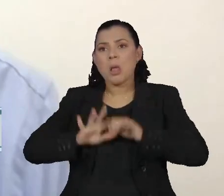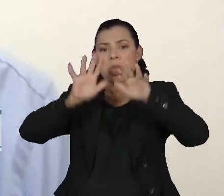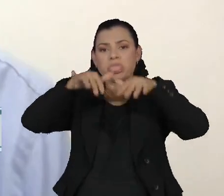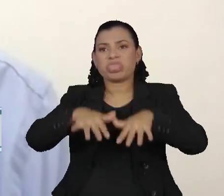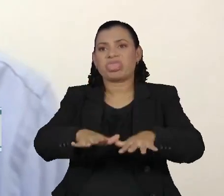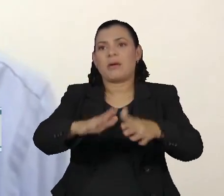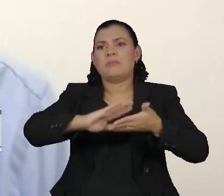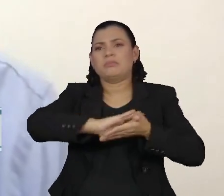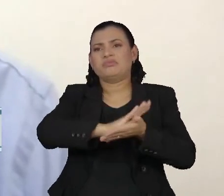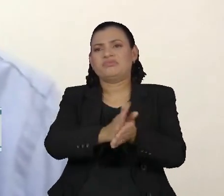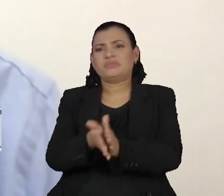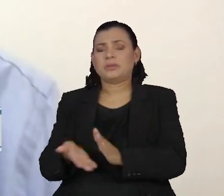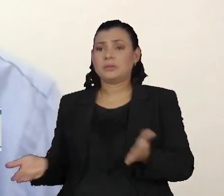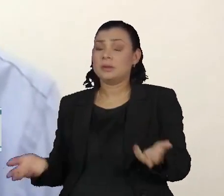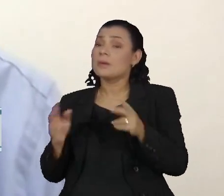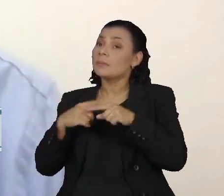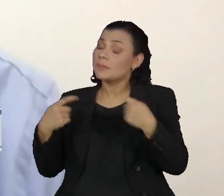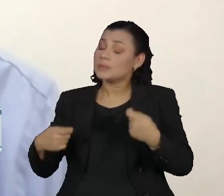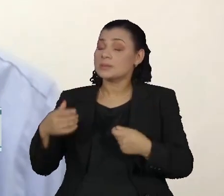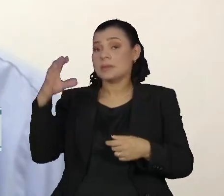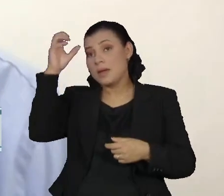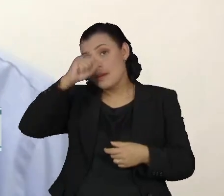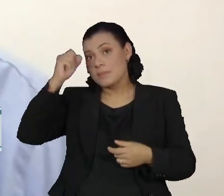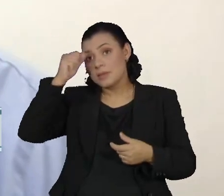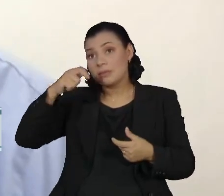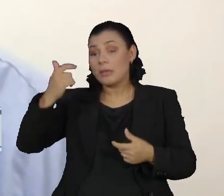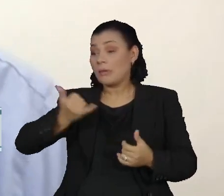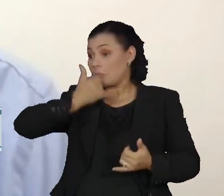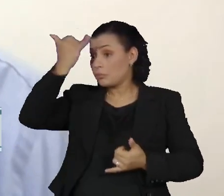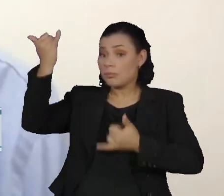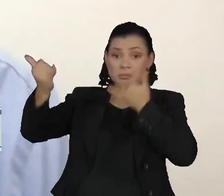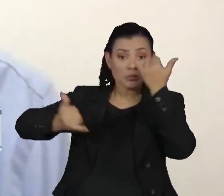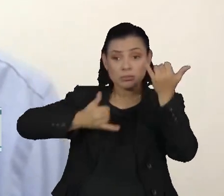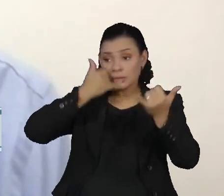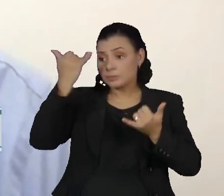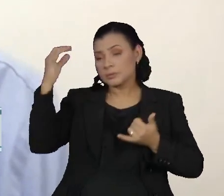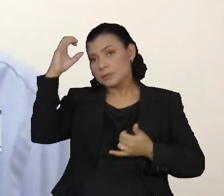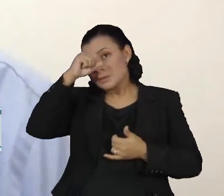muchas cosas que aprender con cada desastre. Con cada desastre a gente